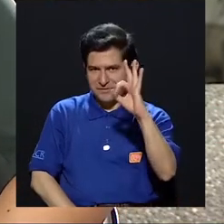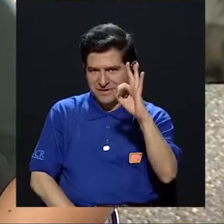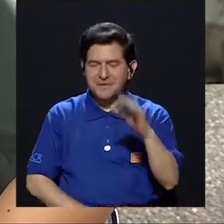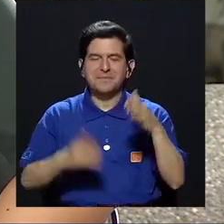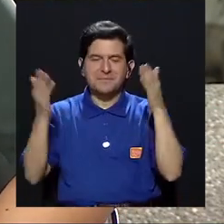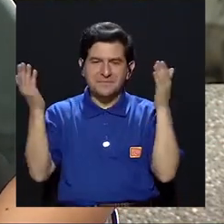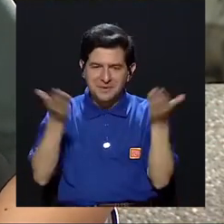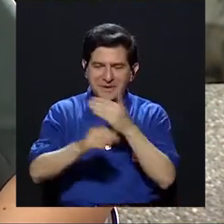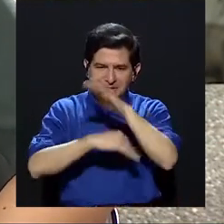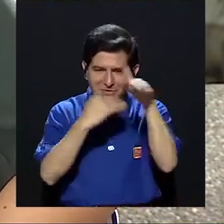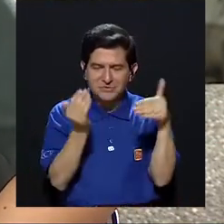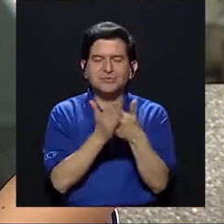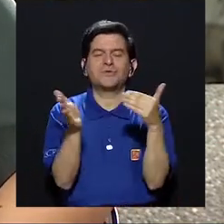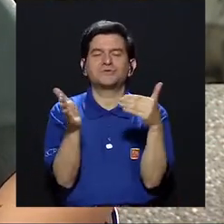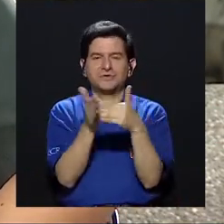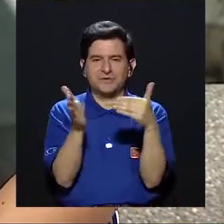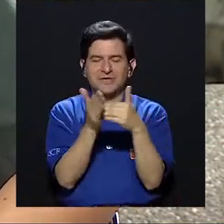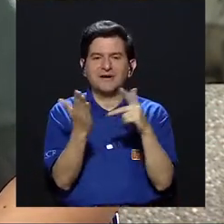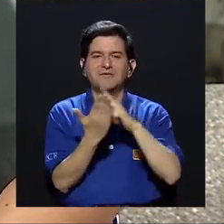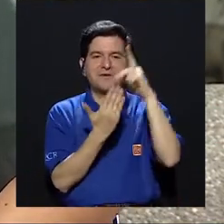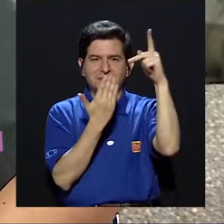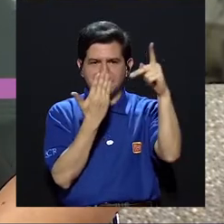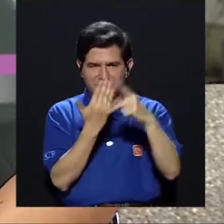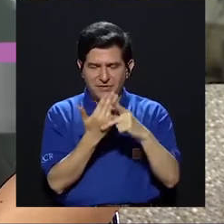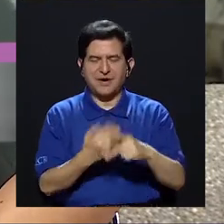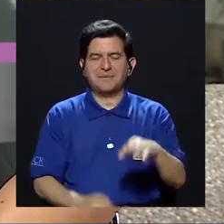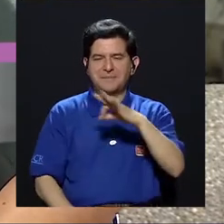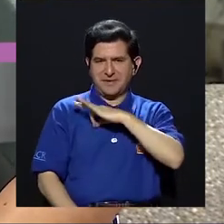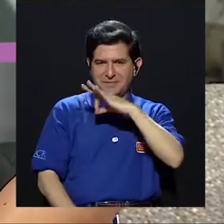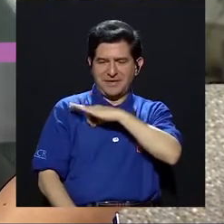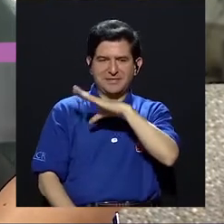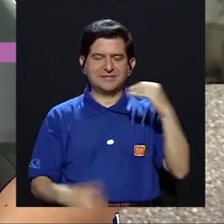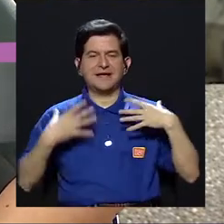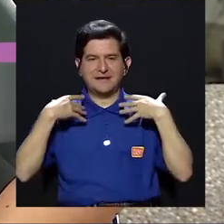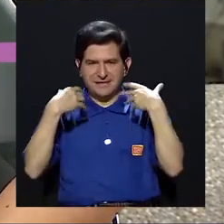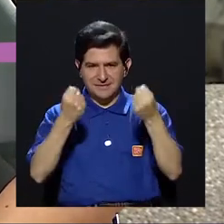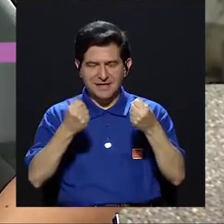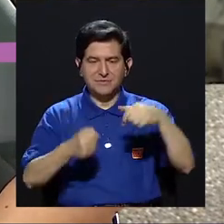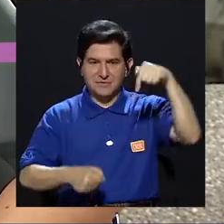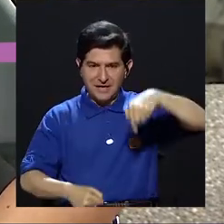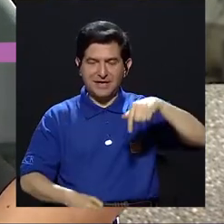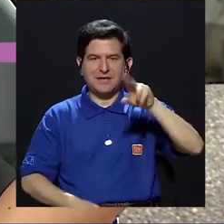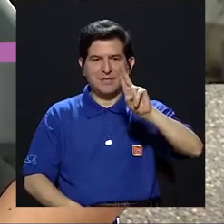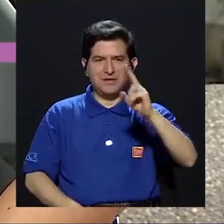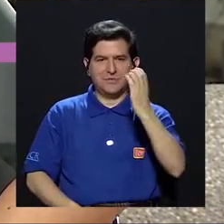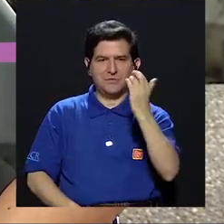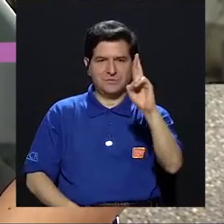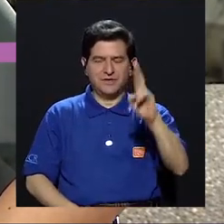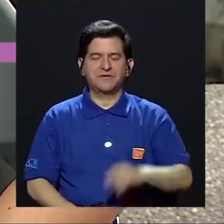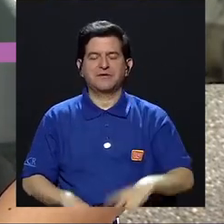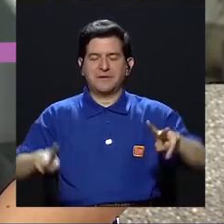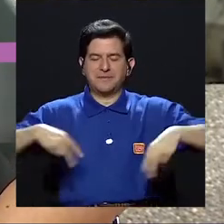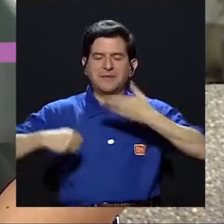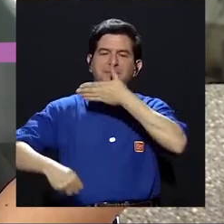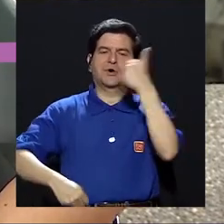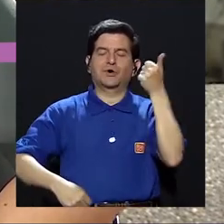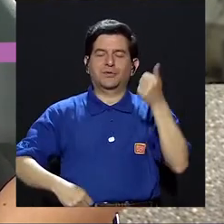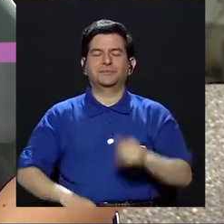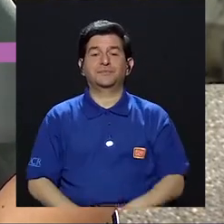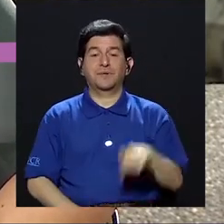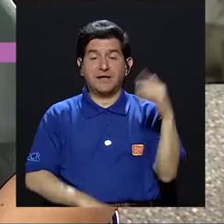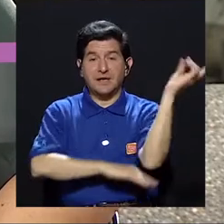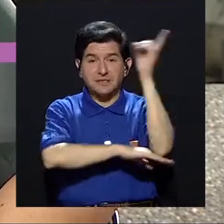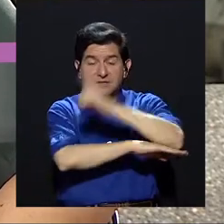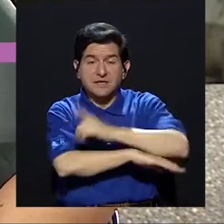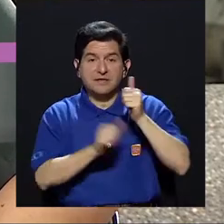¿Qué tal? Bienvenidos y bienvenidas una vez más a su programa de Bienestar y Salud de la Universidad de Costa Rica, Vivir Mejor.